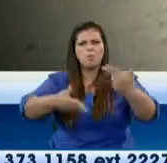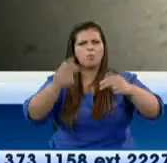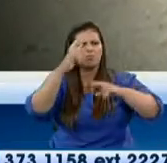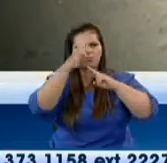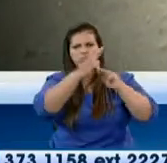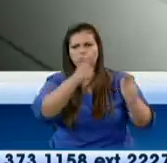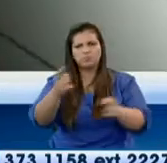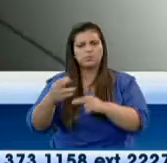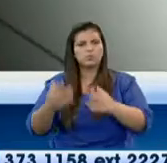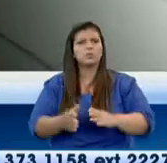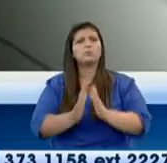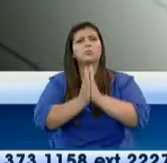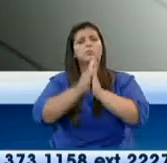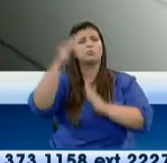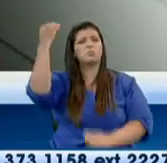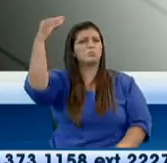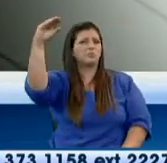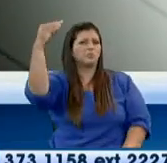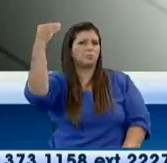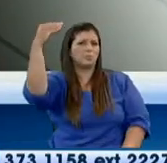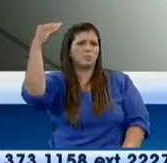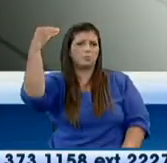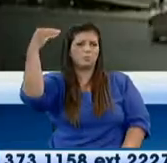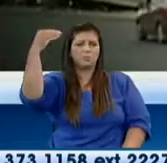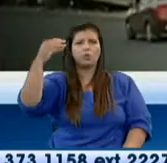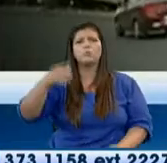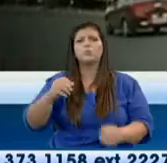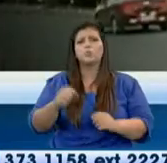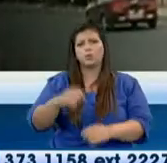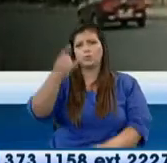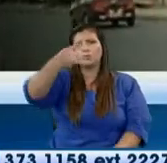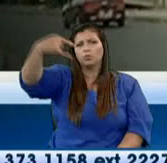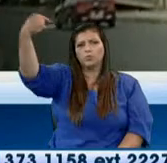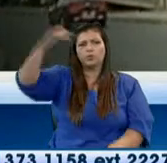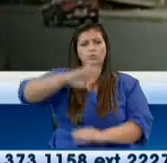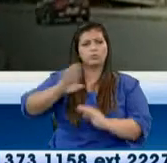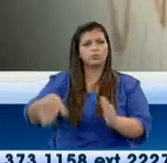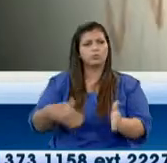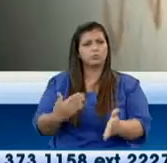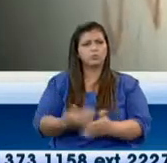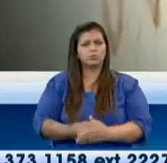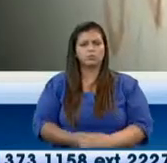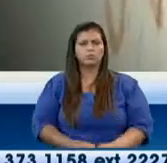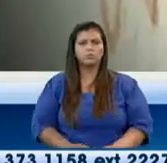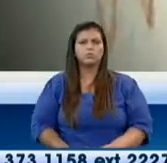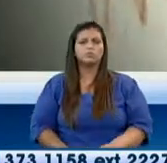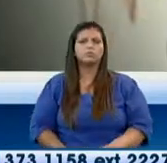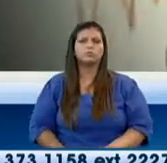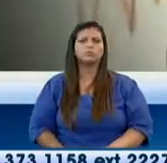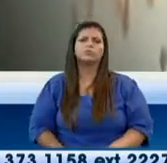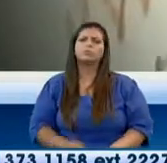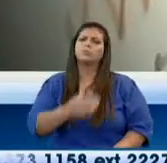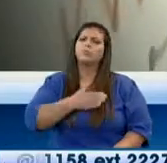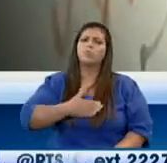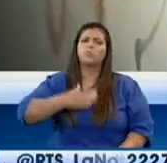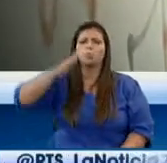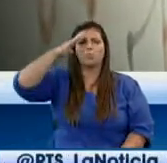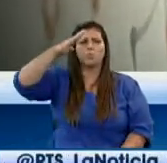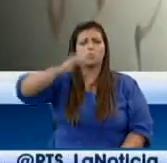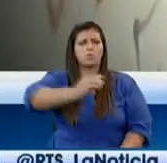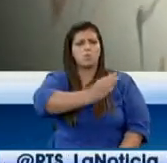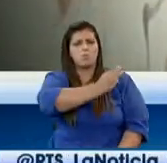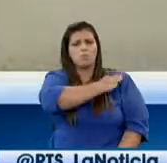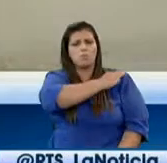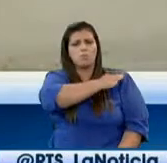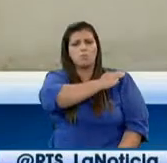seguridad, pues la vigilancia está supeditada a la vía perimetral. Manden a los militares a la calle, que en los